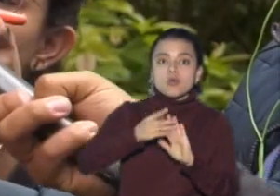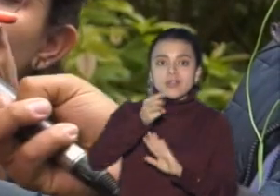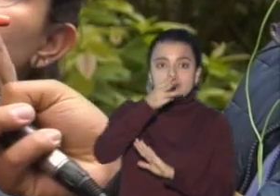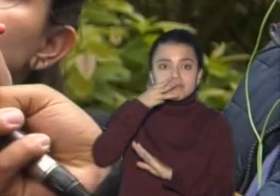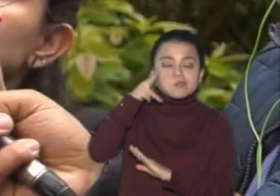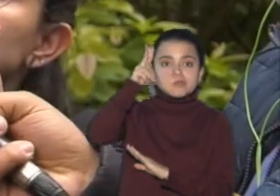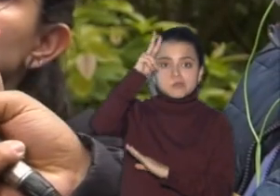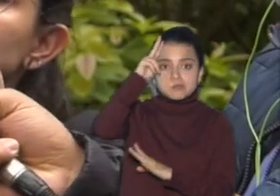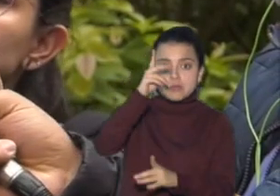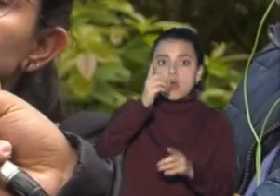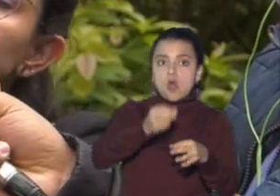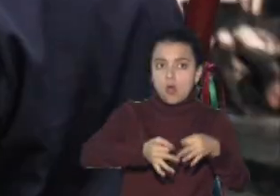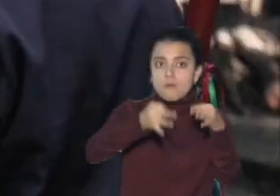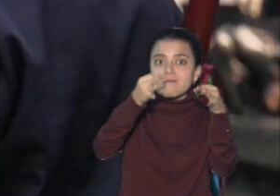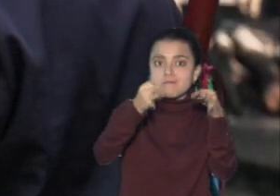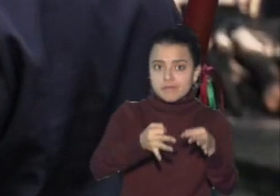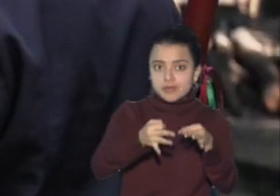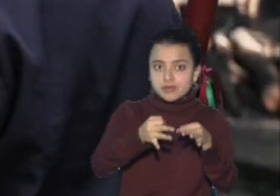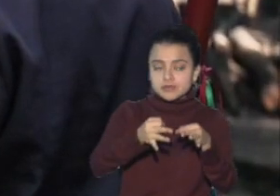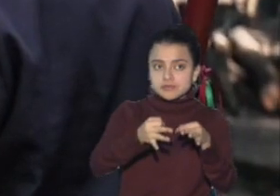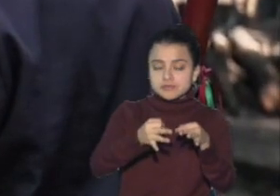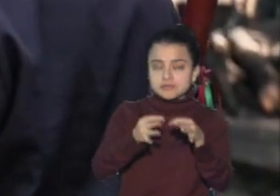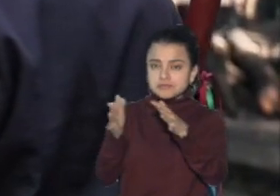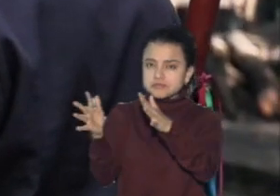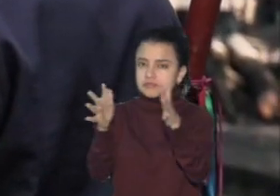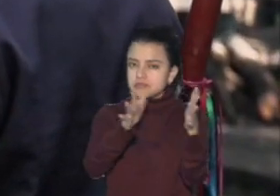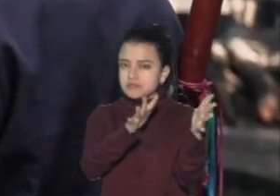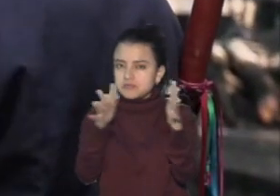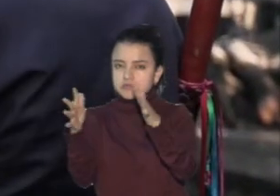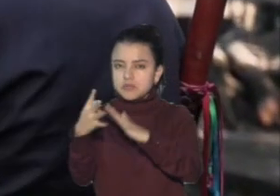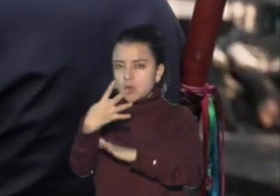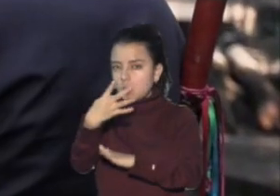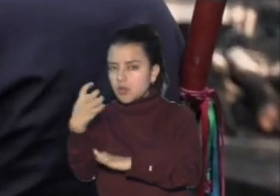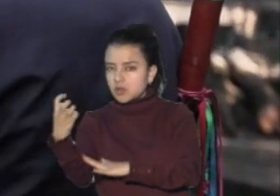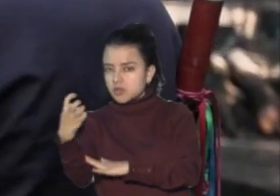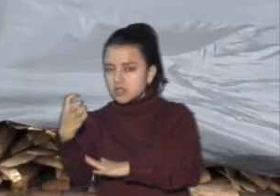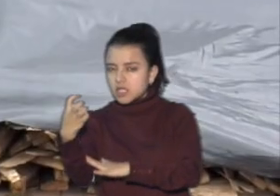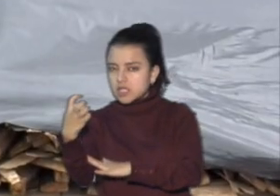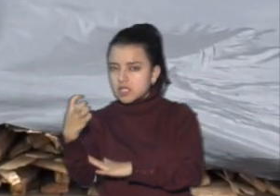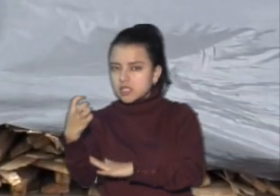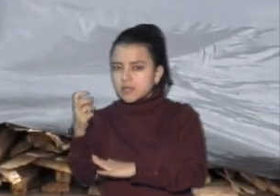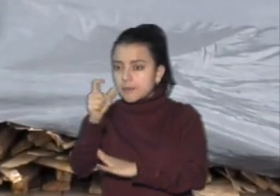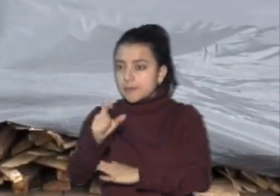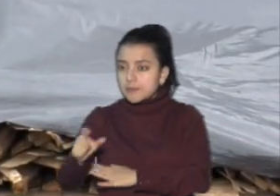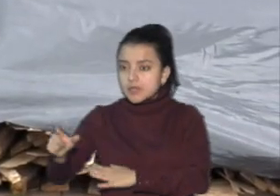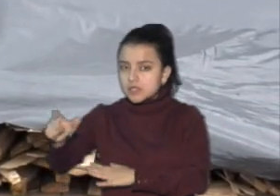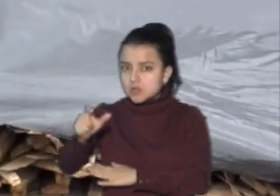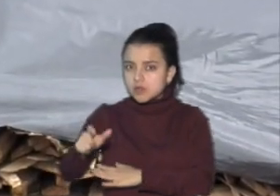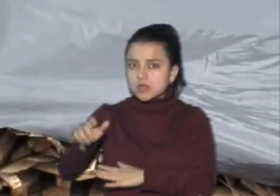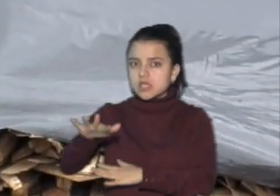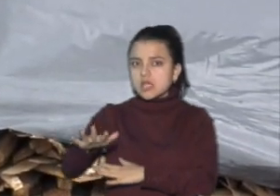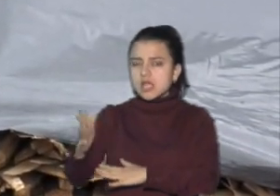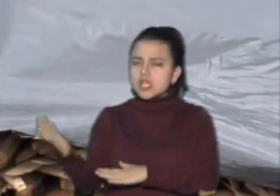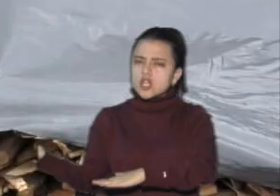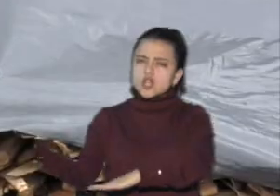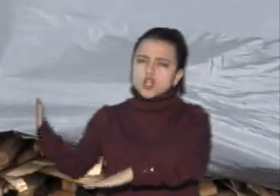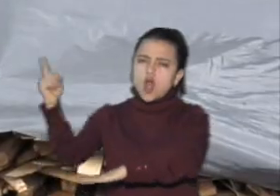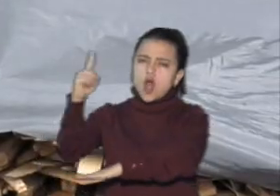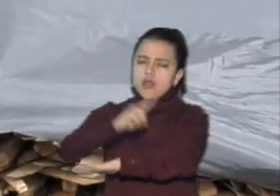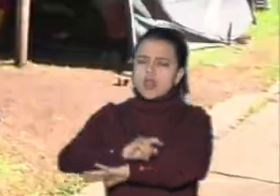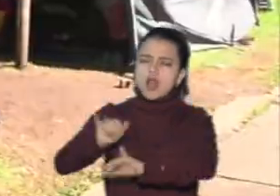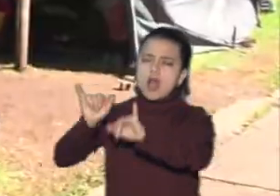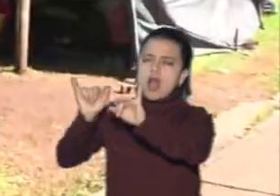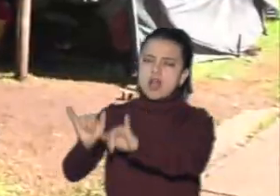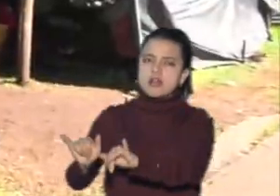sabemos por información que tenemos en terreno que aproximadamente entre 400 personas son las que pernoctan diariamente ahí. El